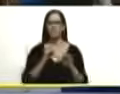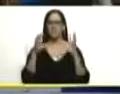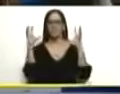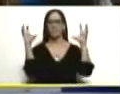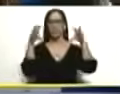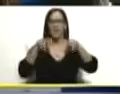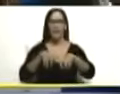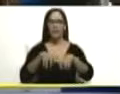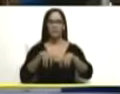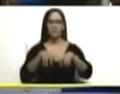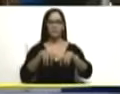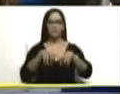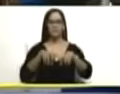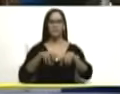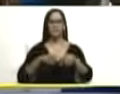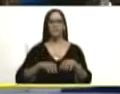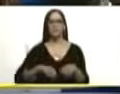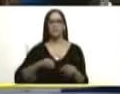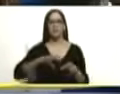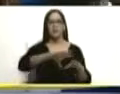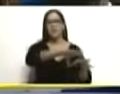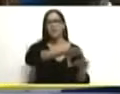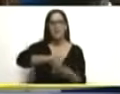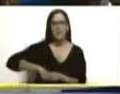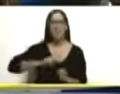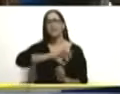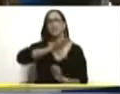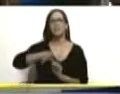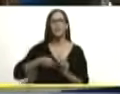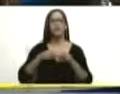garras y le quitaron tierras,